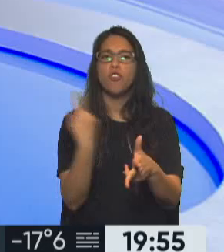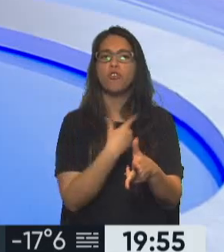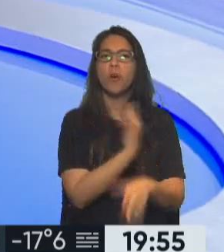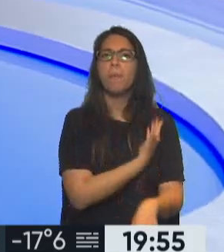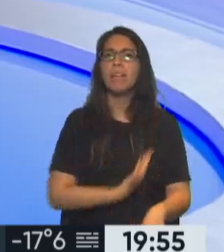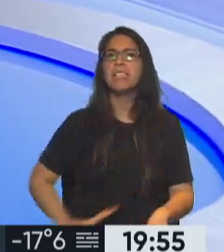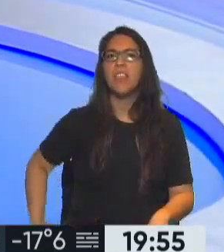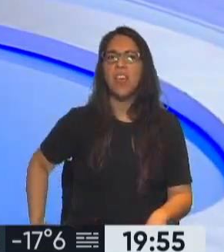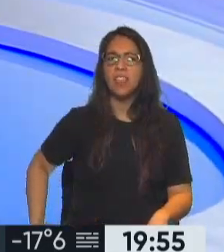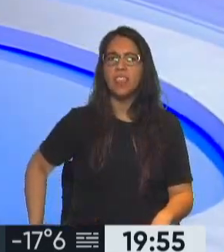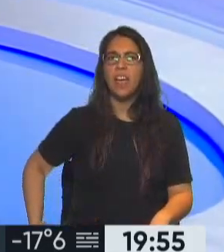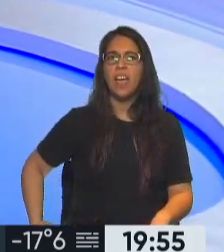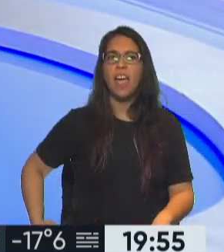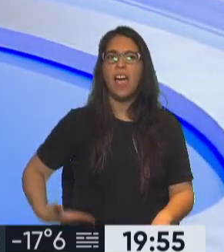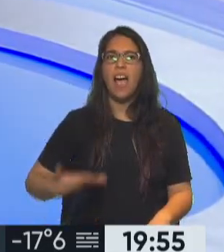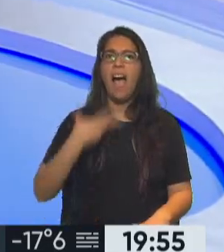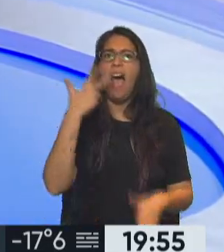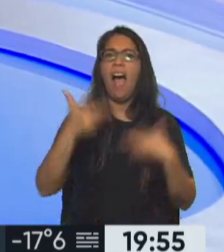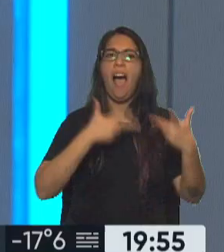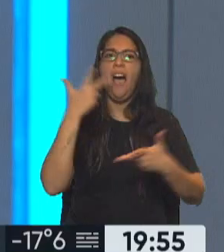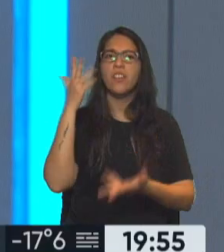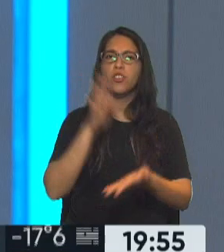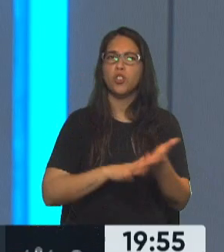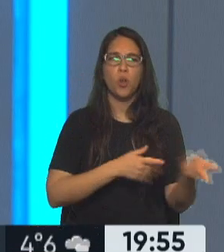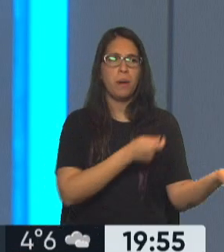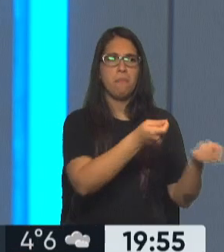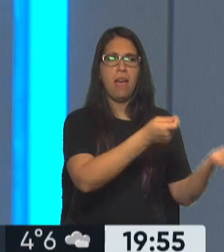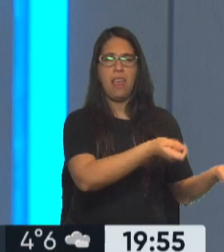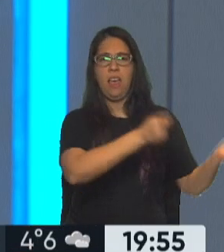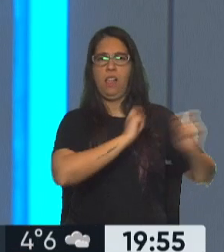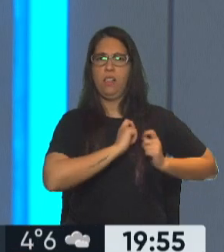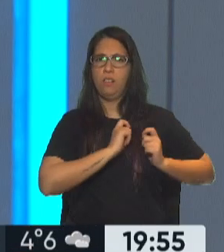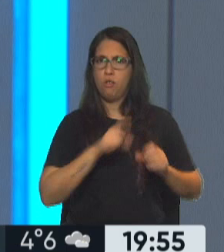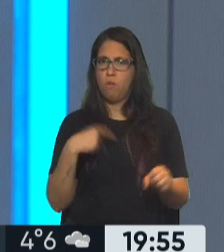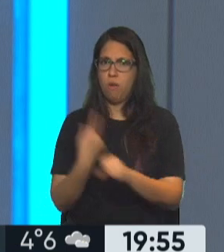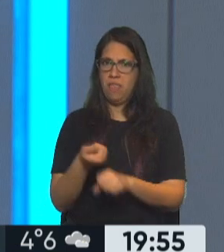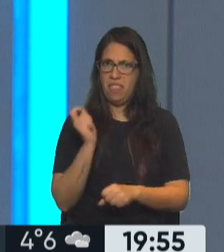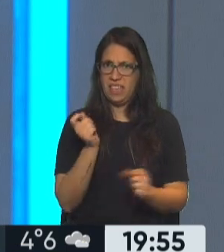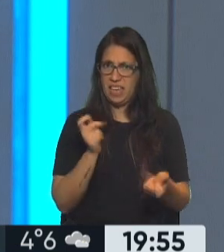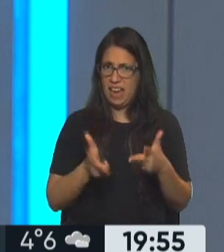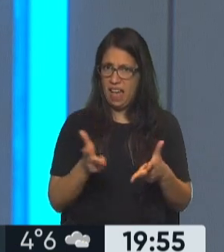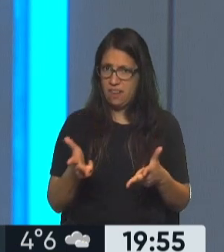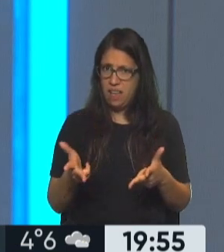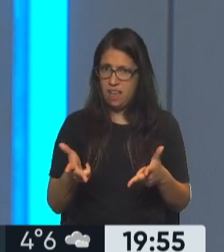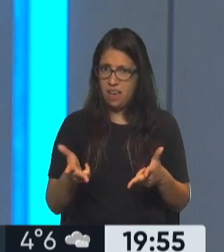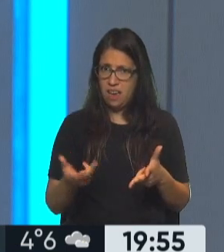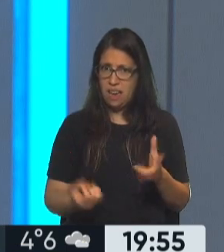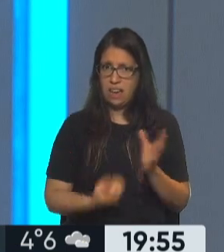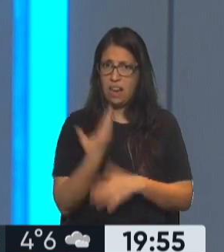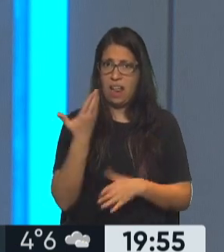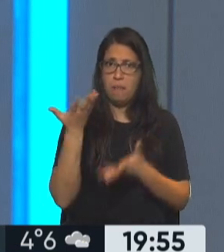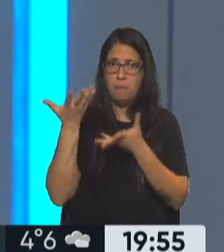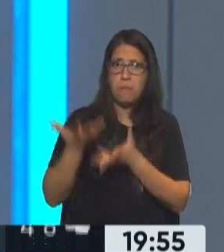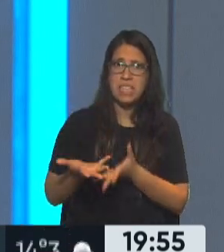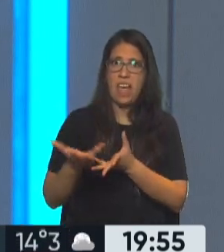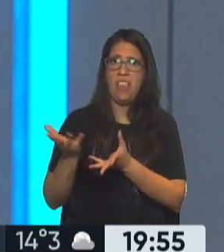presidentes que hablen de que no pueden gestionar lo que le dejaron los otros. ¿De quién estaba hablando? Porque digo, el que inventó la pesada herencia fue